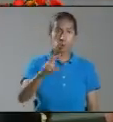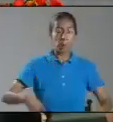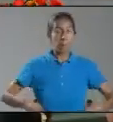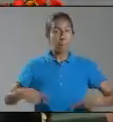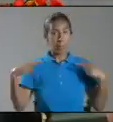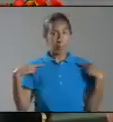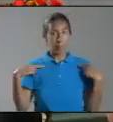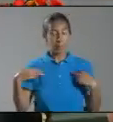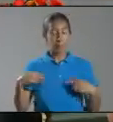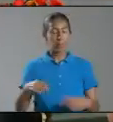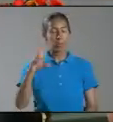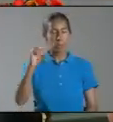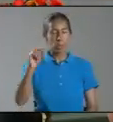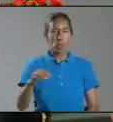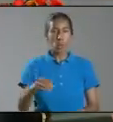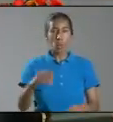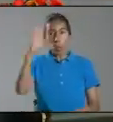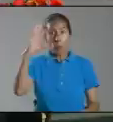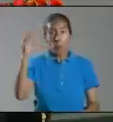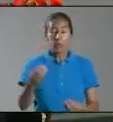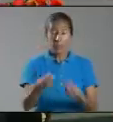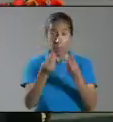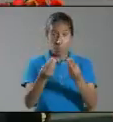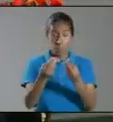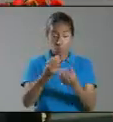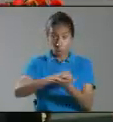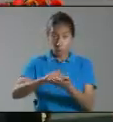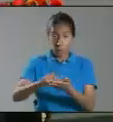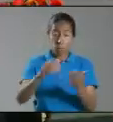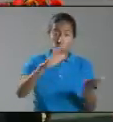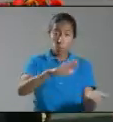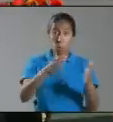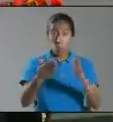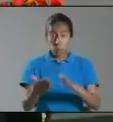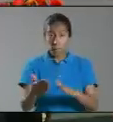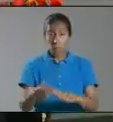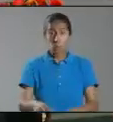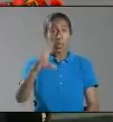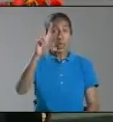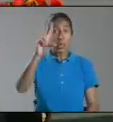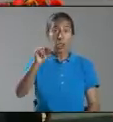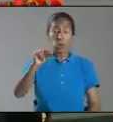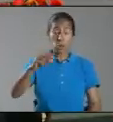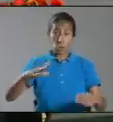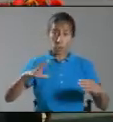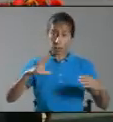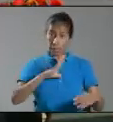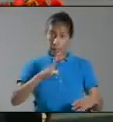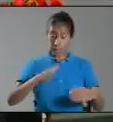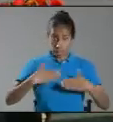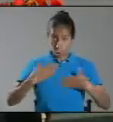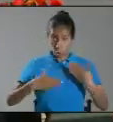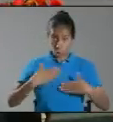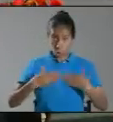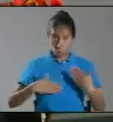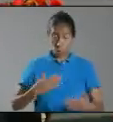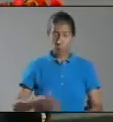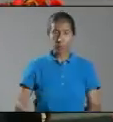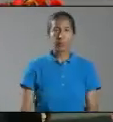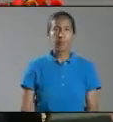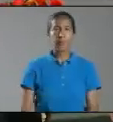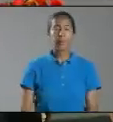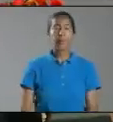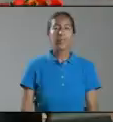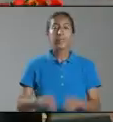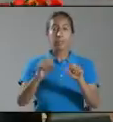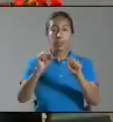Porque muchos santos murieron, se fueron al cielo y no tenían gozo. Y se lo puedo mostrar con la